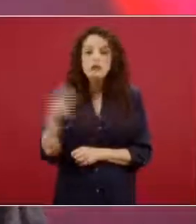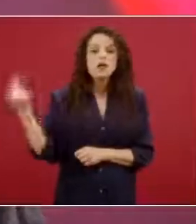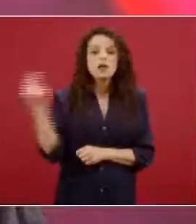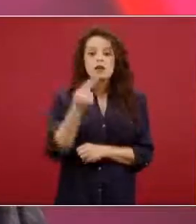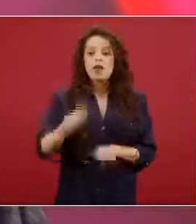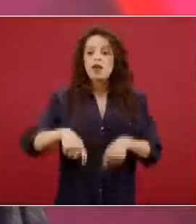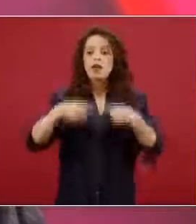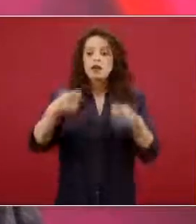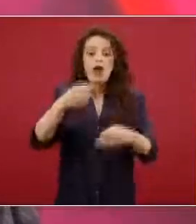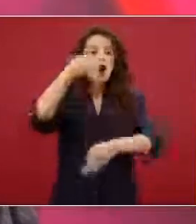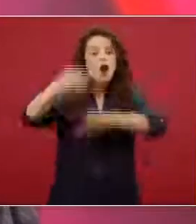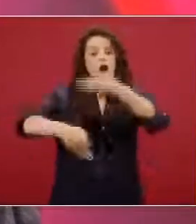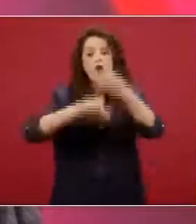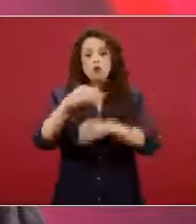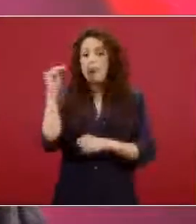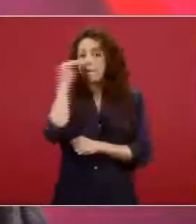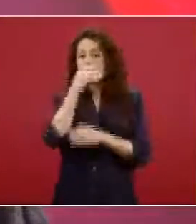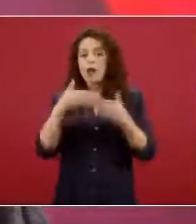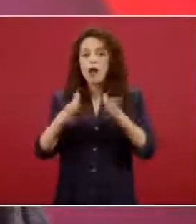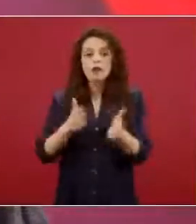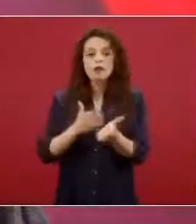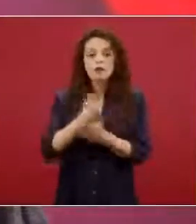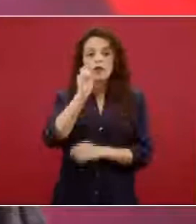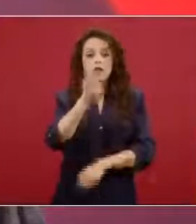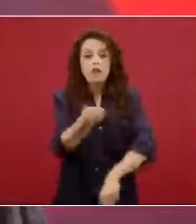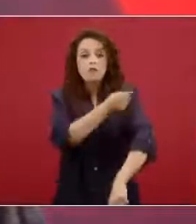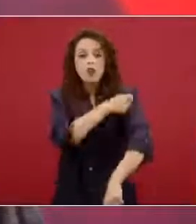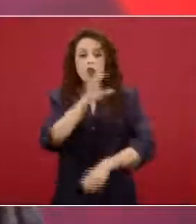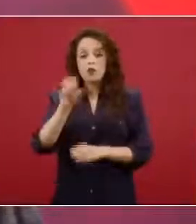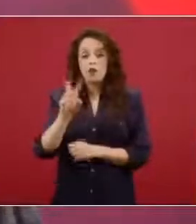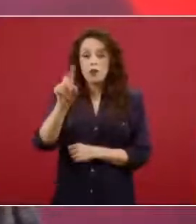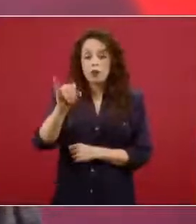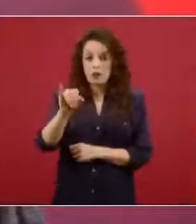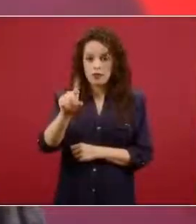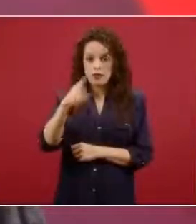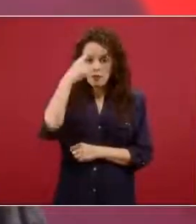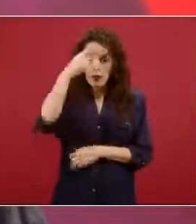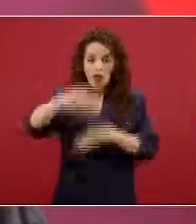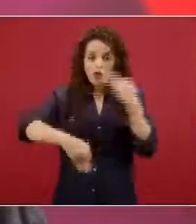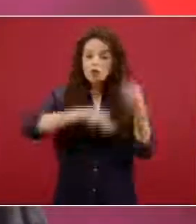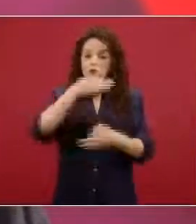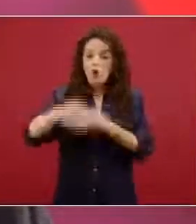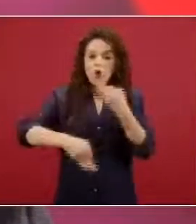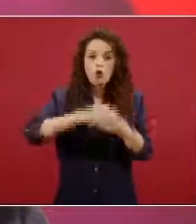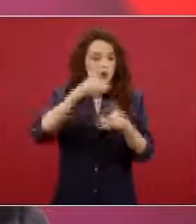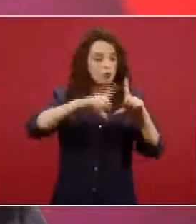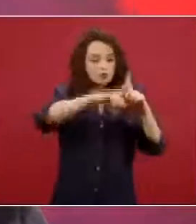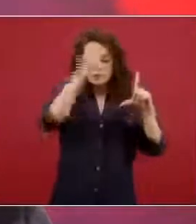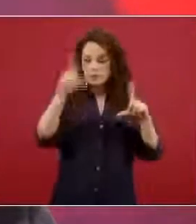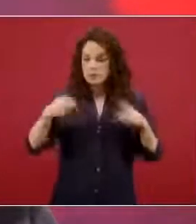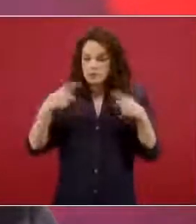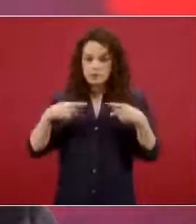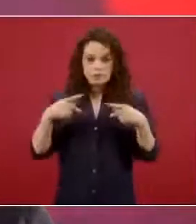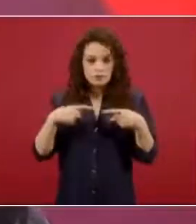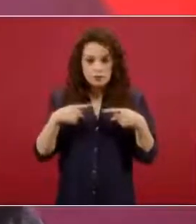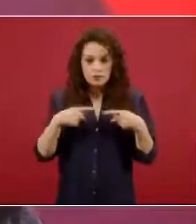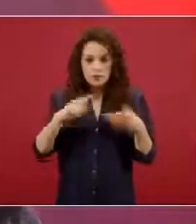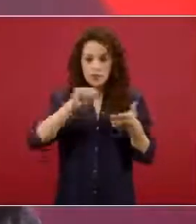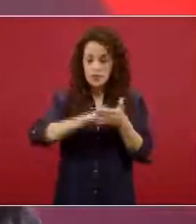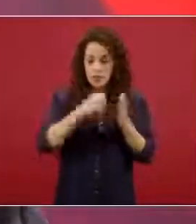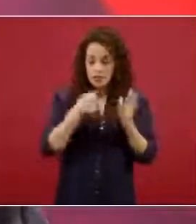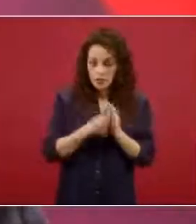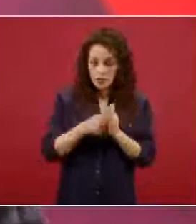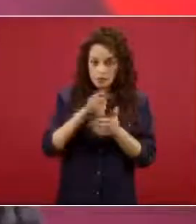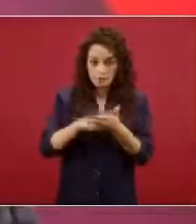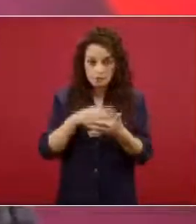acceso universal y gratuito de las vacunas COVID para toda la población mexicana. El esquema técnico será